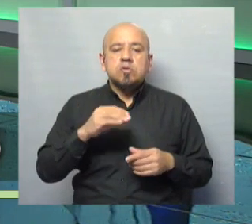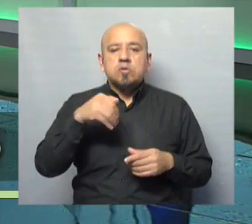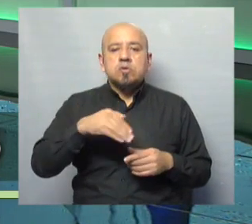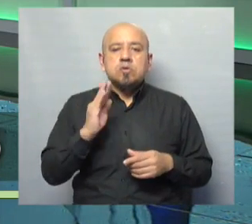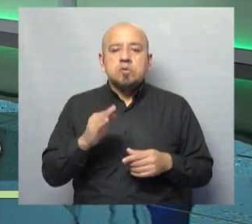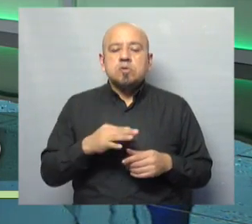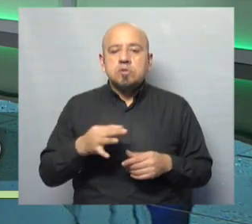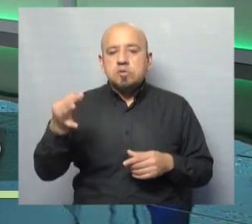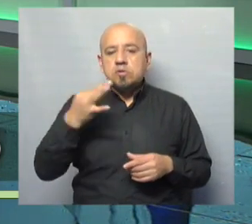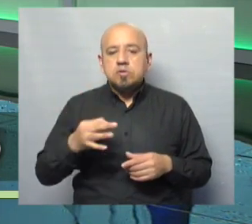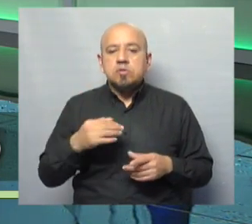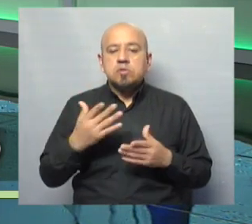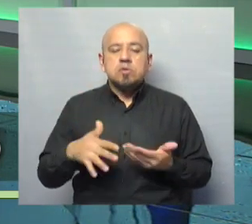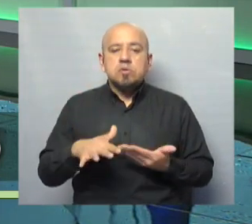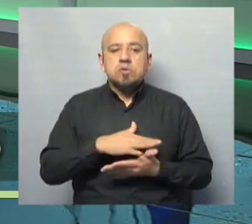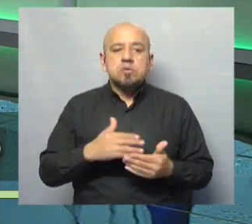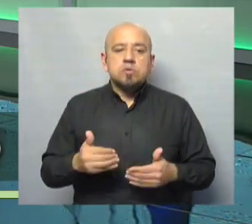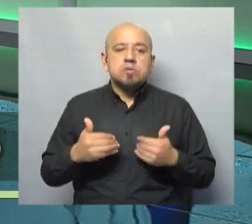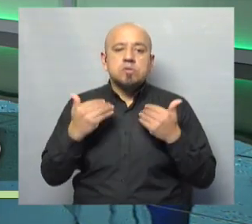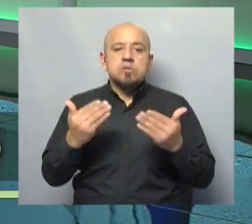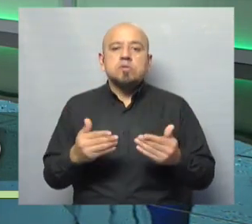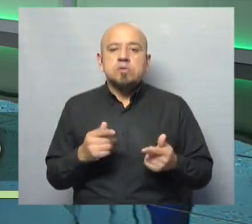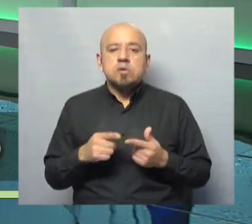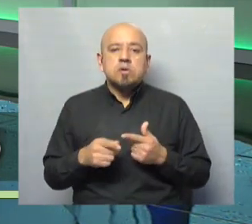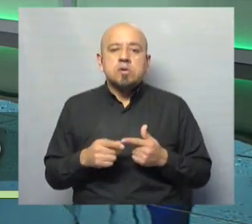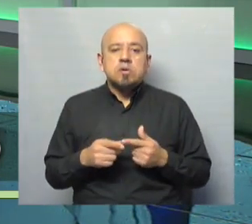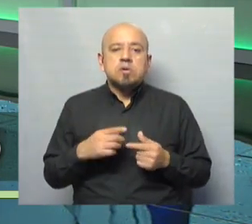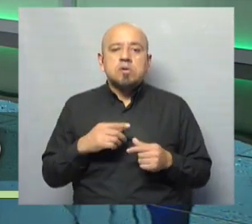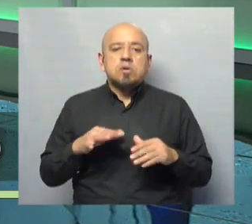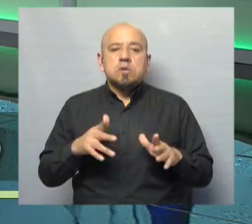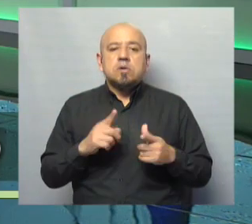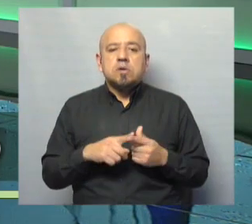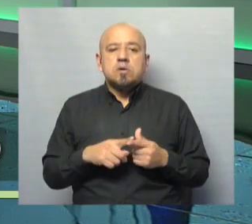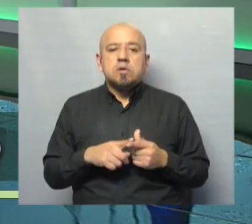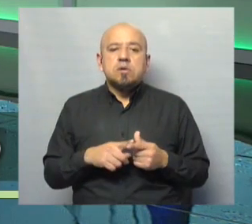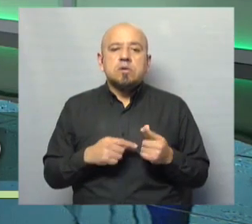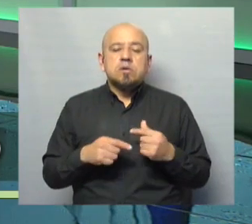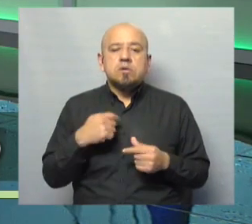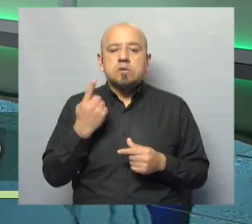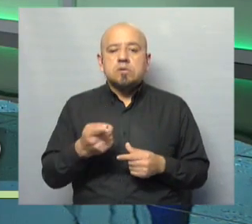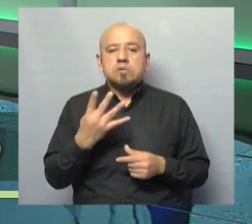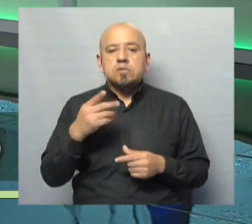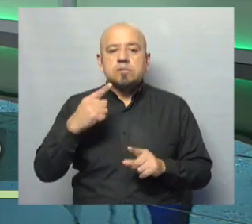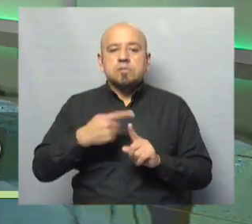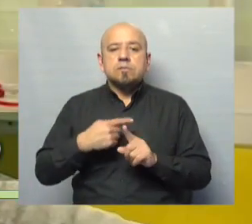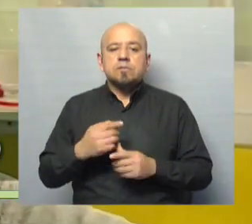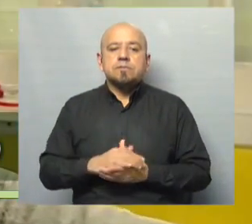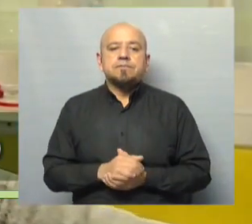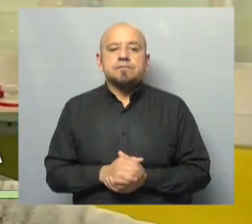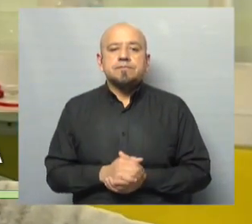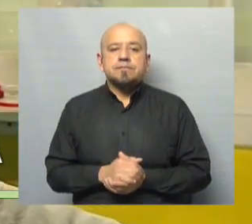pereyra y nos comentó cuál va a ser la situación que se desarrolló lo que están preparados a afrontarse en los próximos cuatro meses